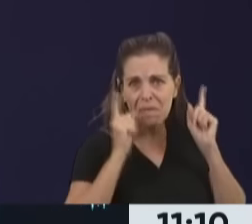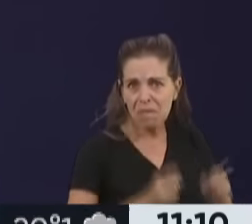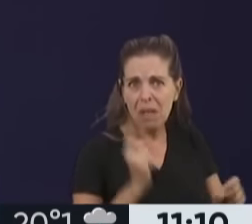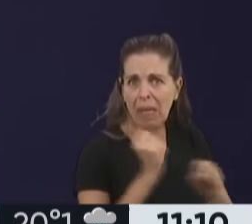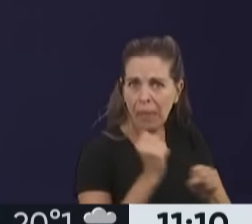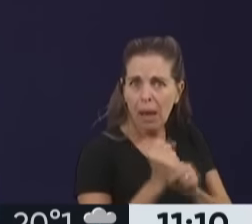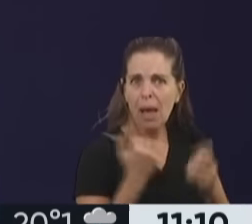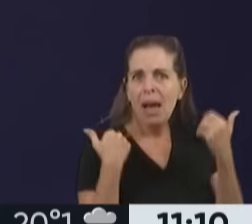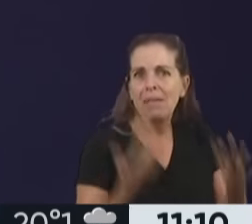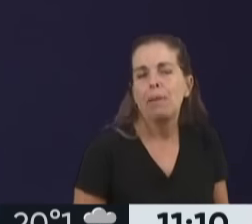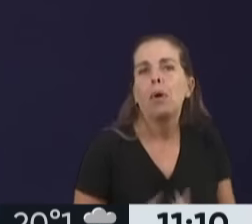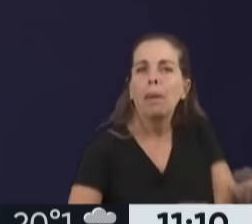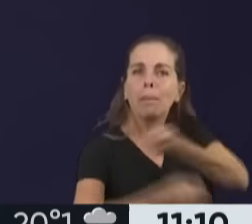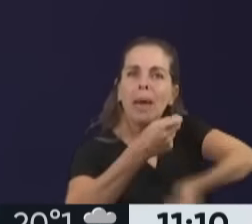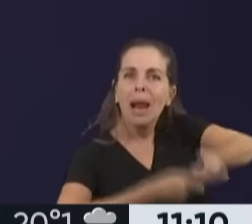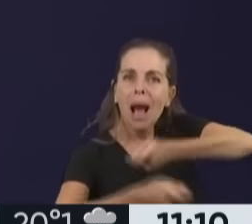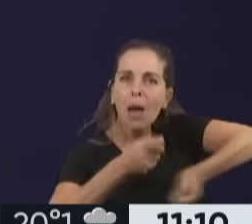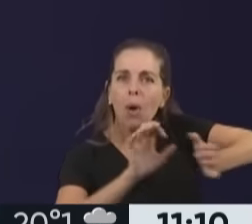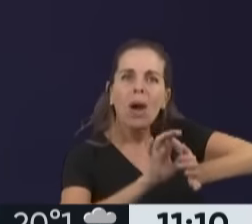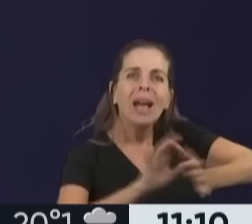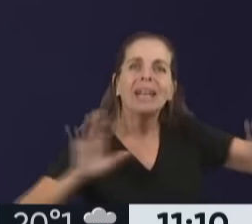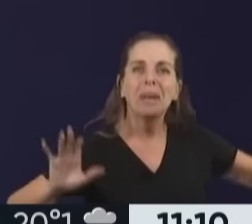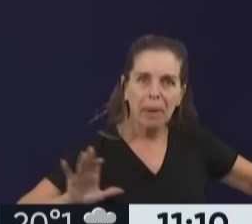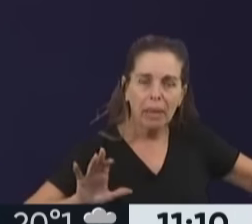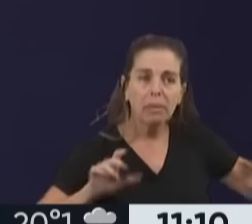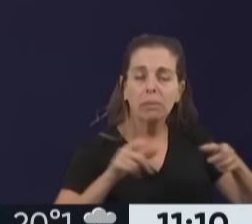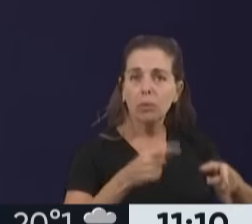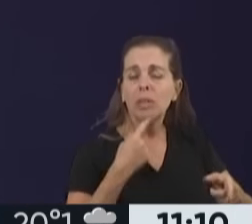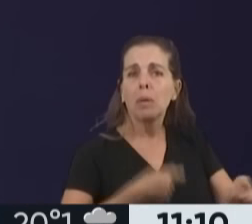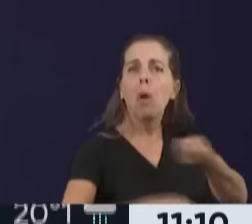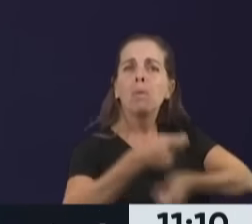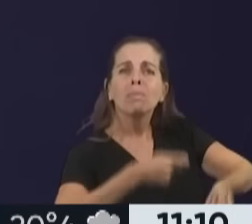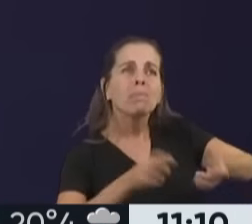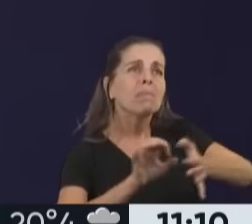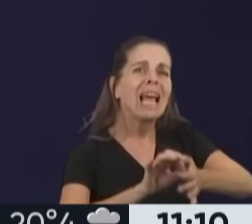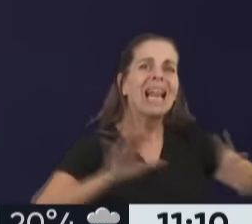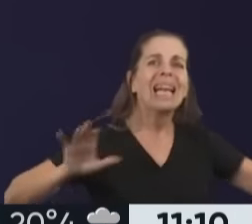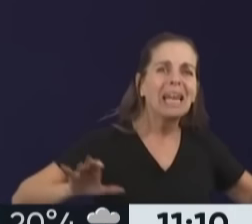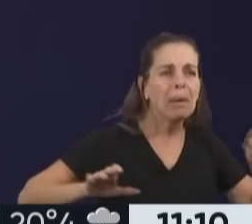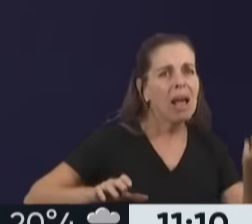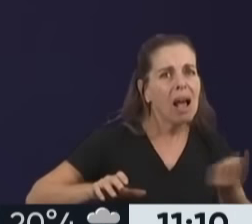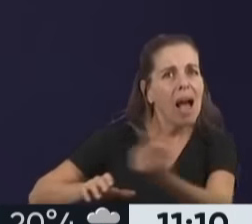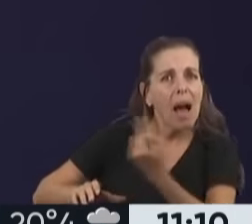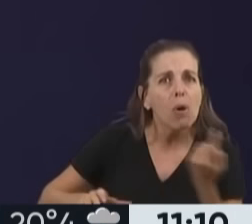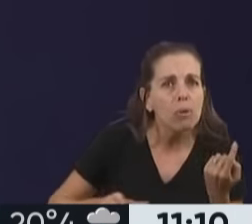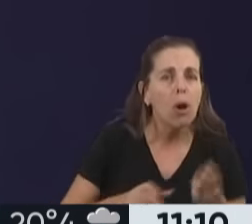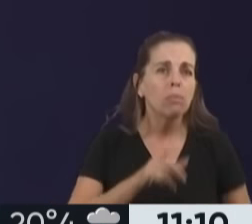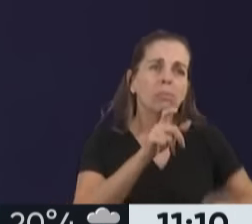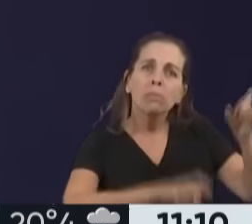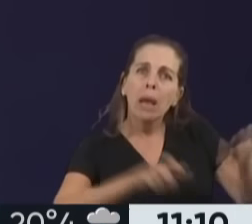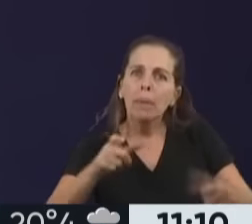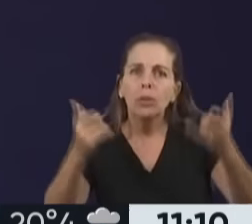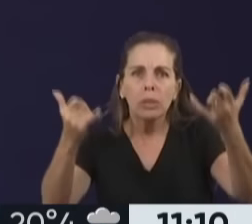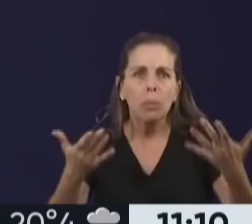mercados libres y en dentro de esos mercados libres que la gente tenga las mej